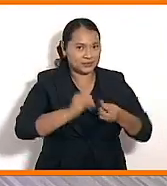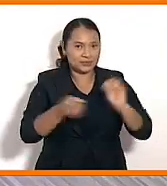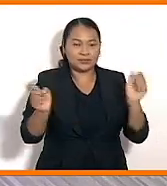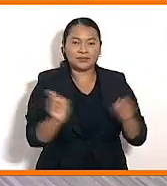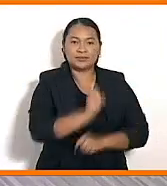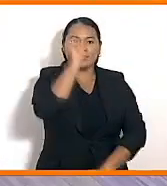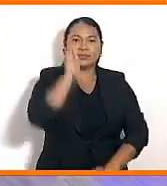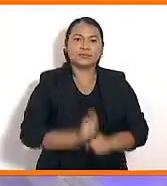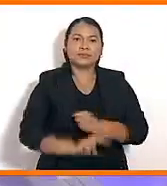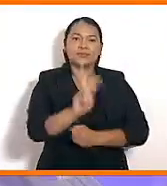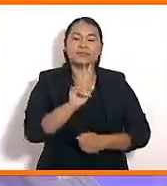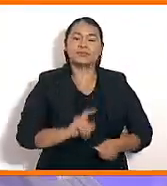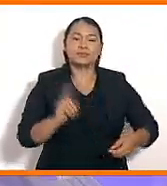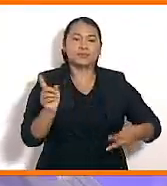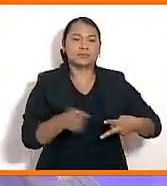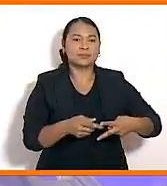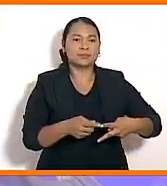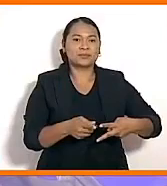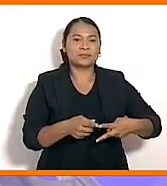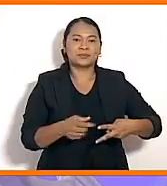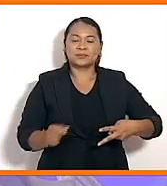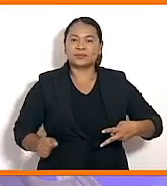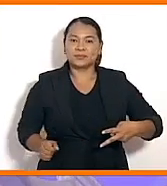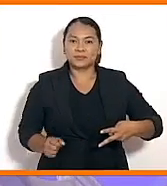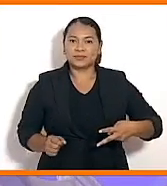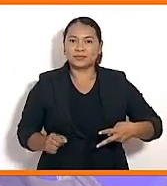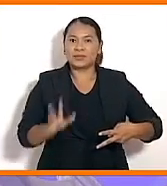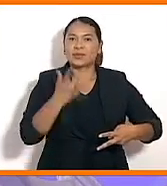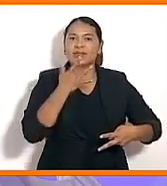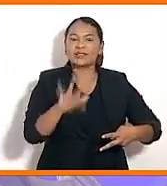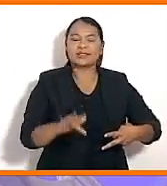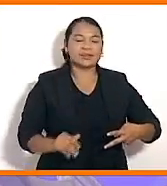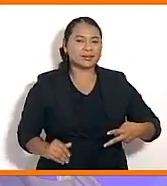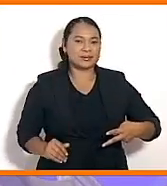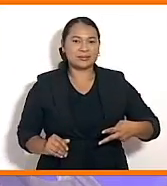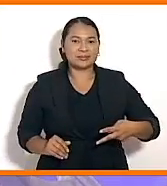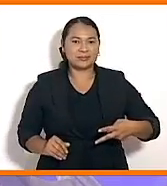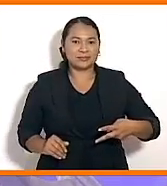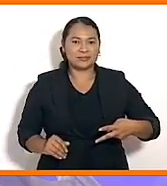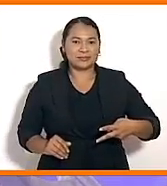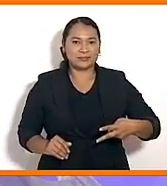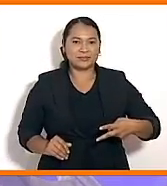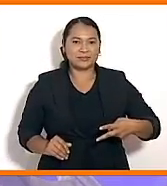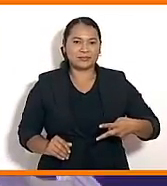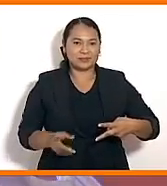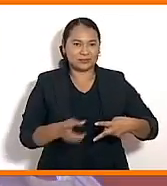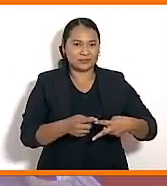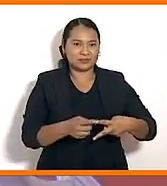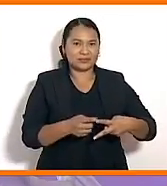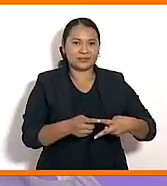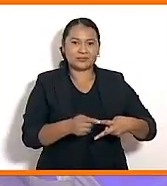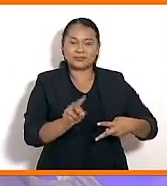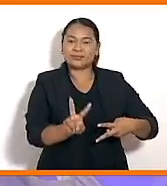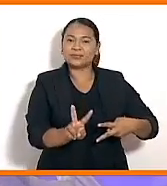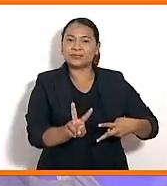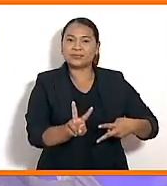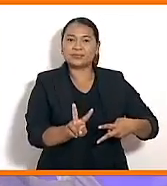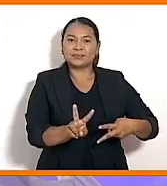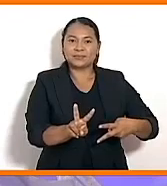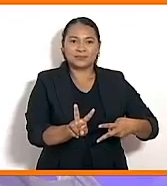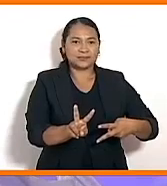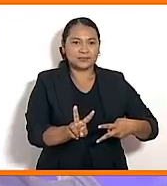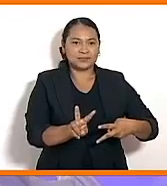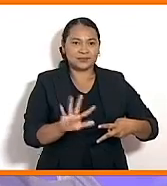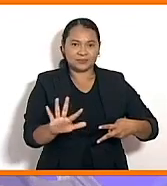premiados. Tu primer dígito favorecido es... Suerte. Porque este es el 2. Segundo dígito,